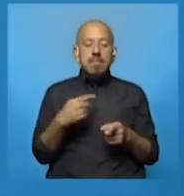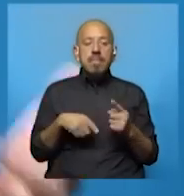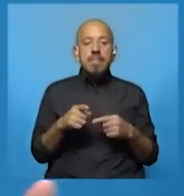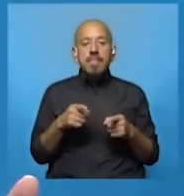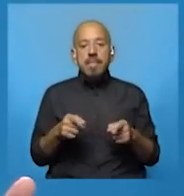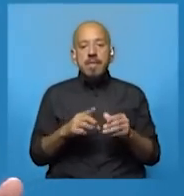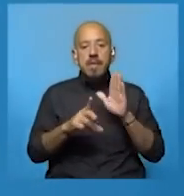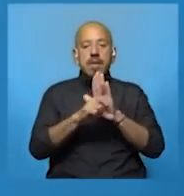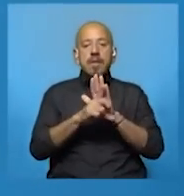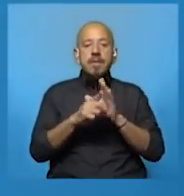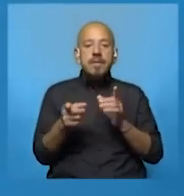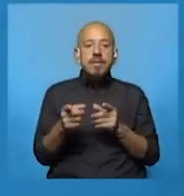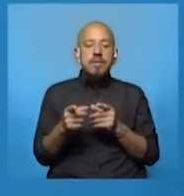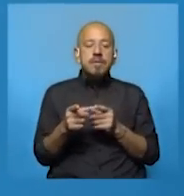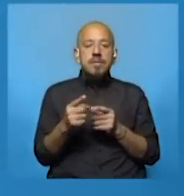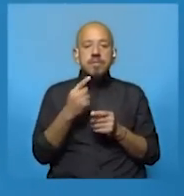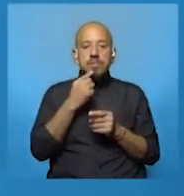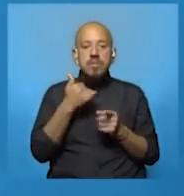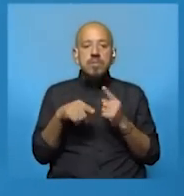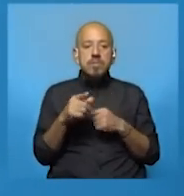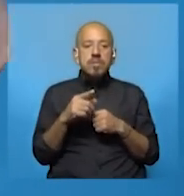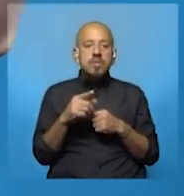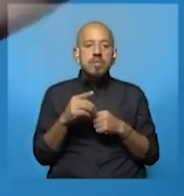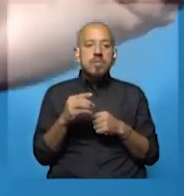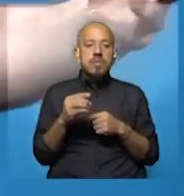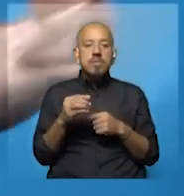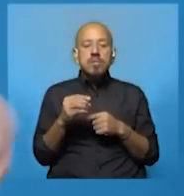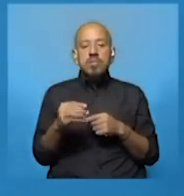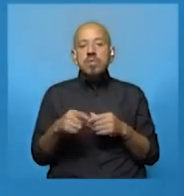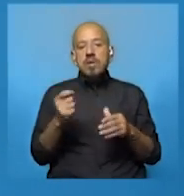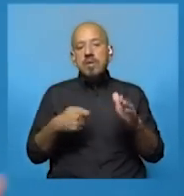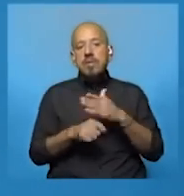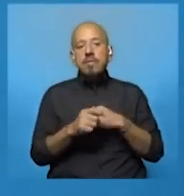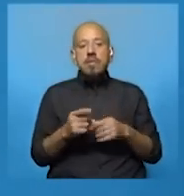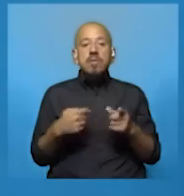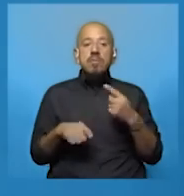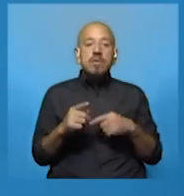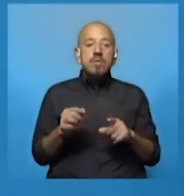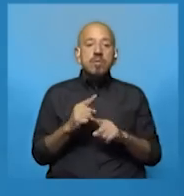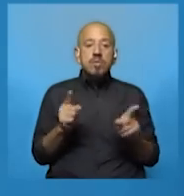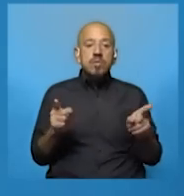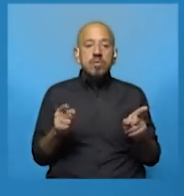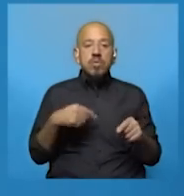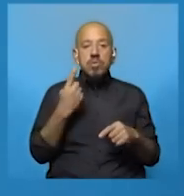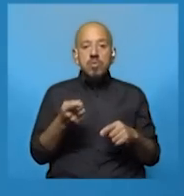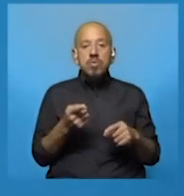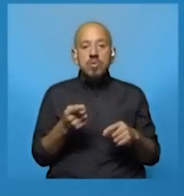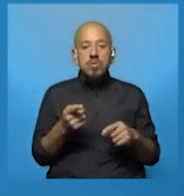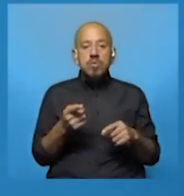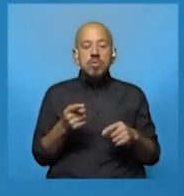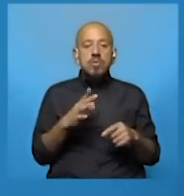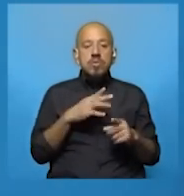asociado de ley estupefacientes se lo juzga por algún delito asociado o alguna estafa o algo así pero no se persiguen otros delitos eso